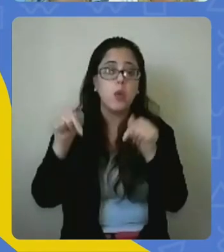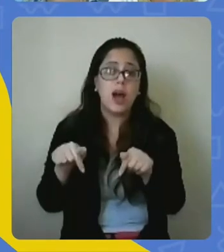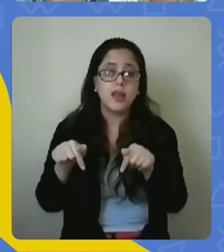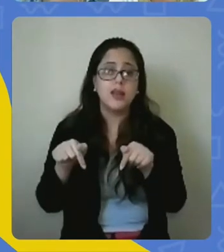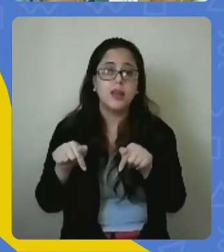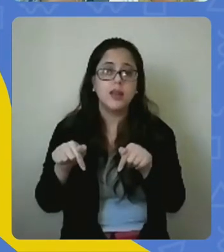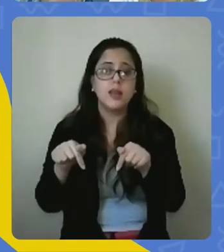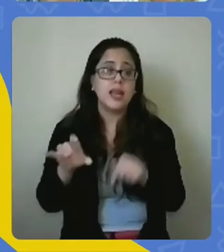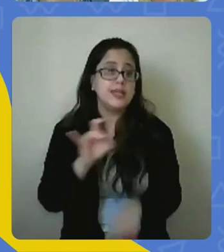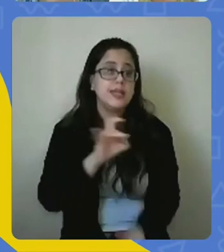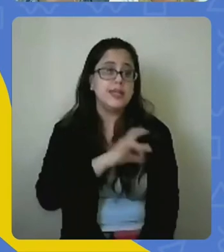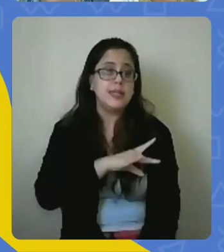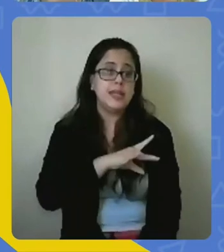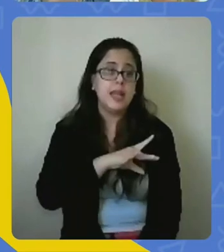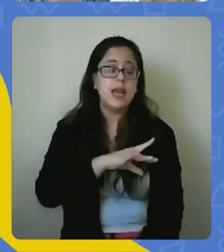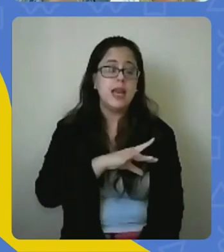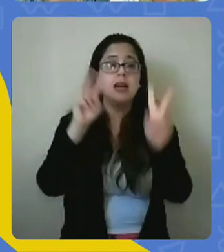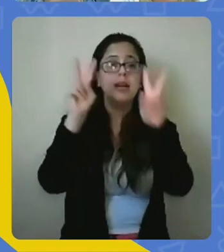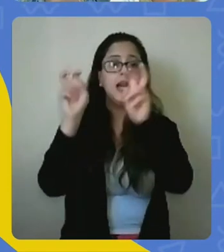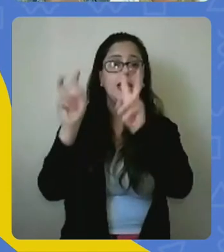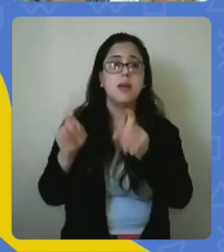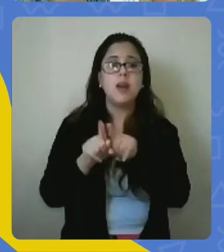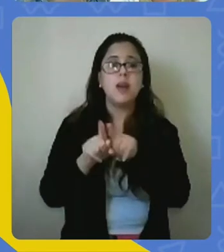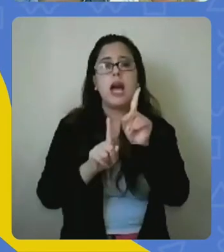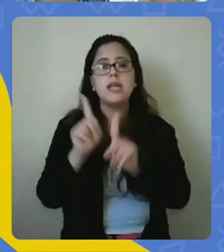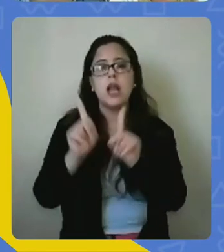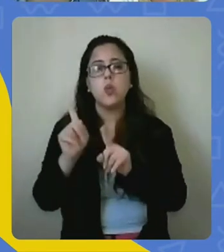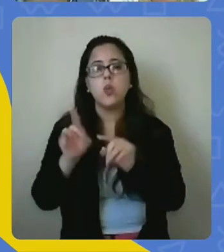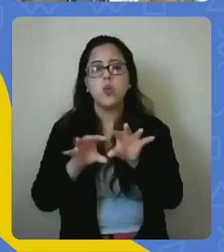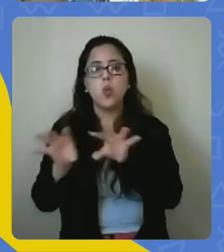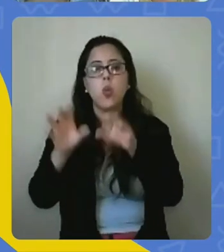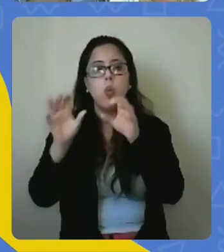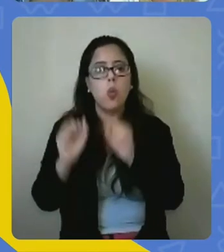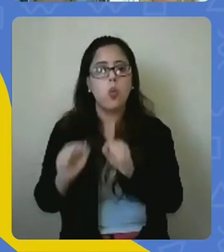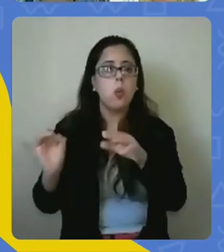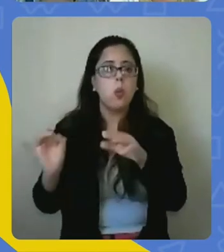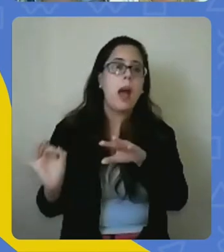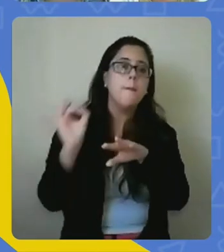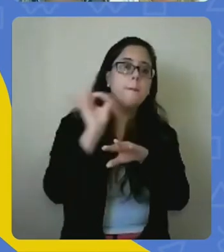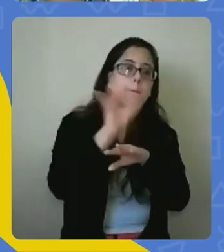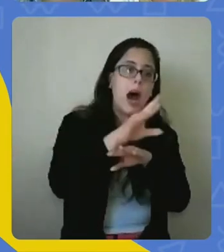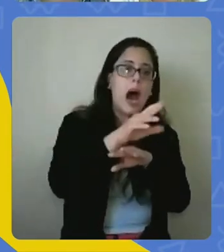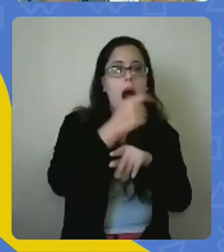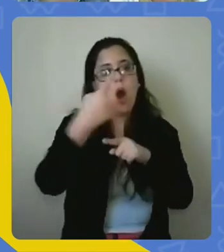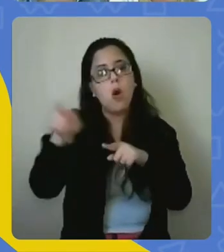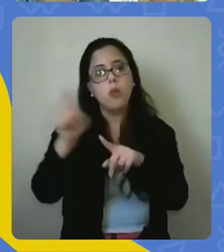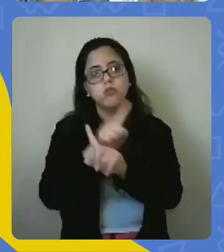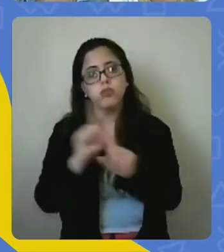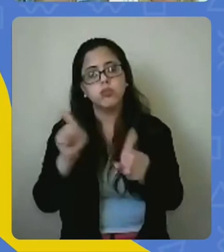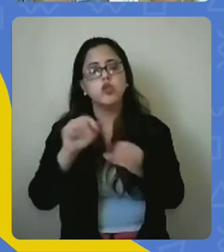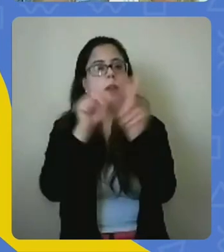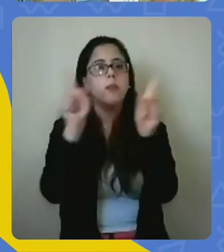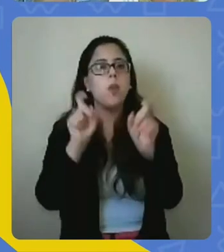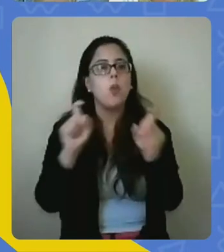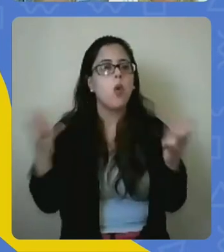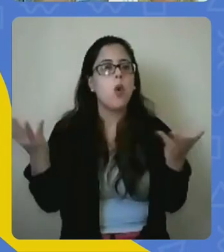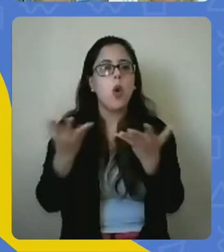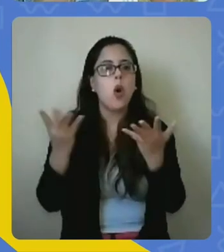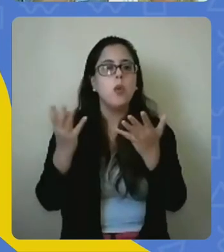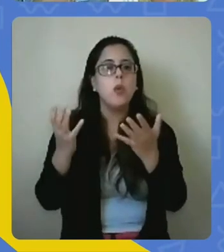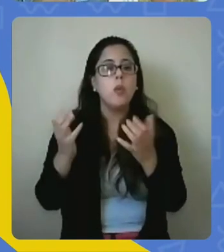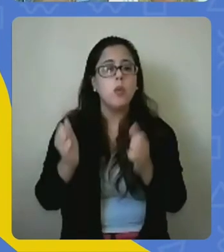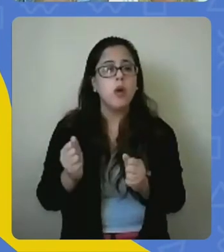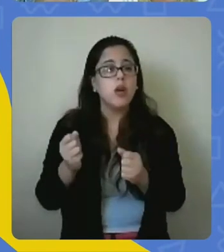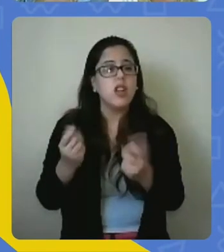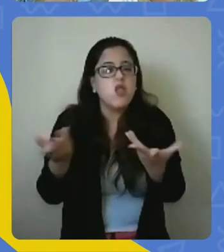Chile, el tema está, hay algunas cosas que se pueden enviar y otras no, así que nos preguntan eso, ¿qué nos puede decir el equipo?